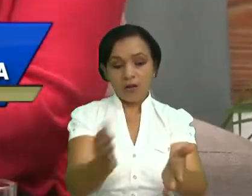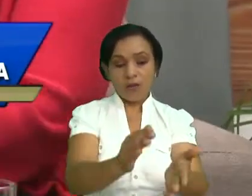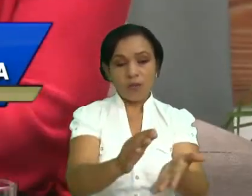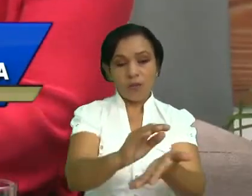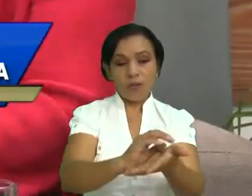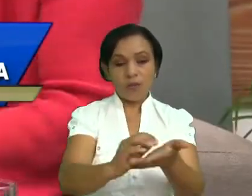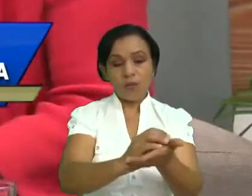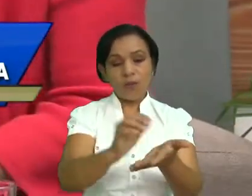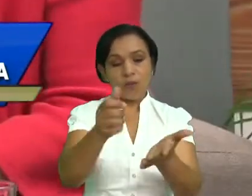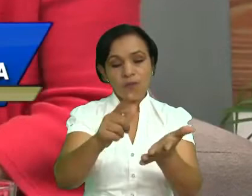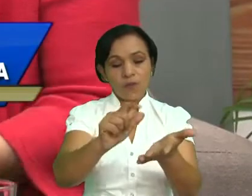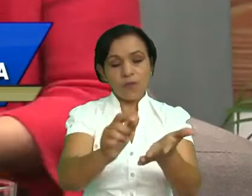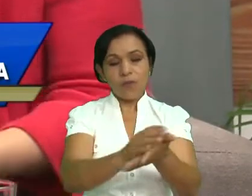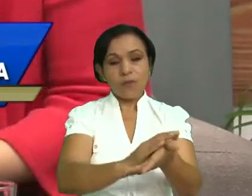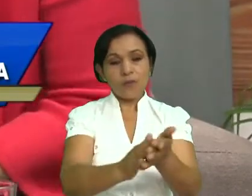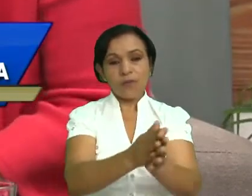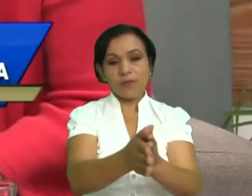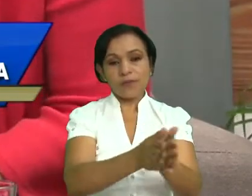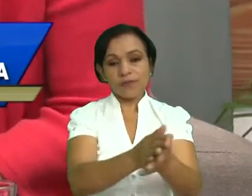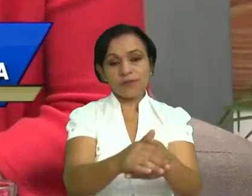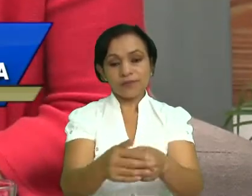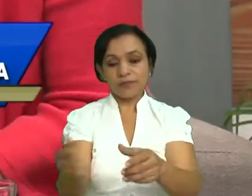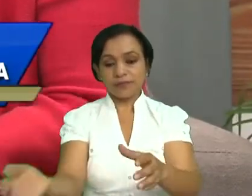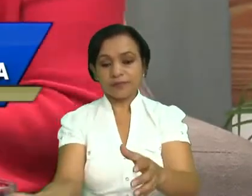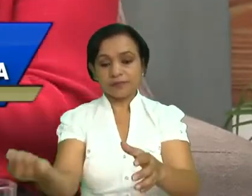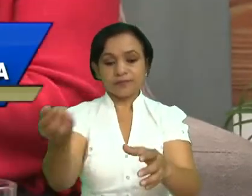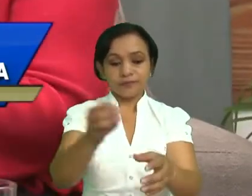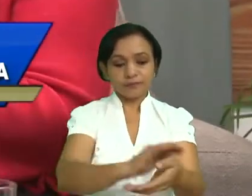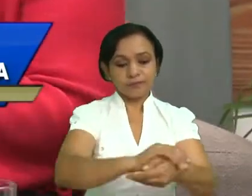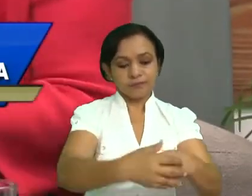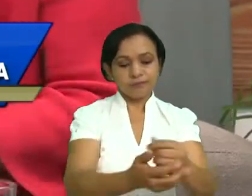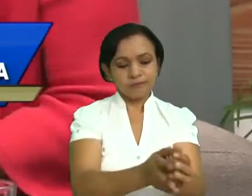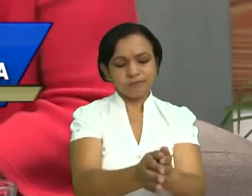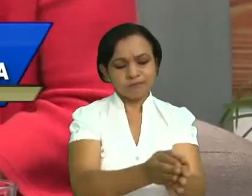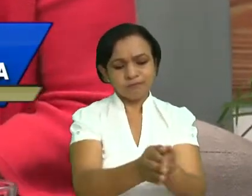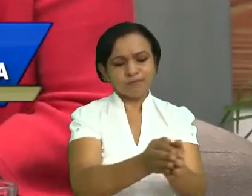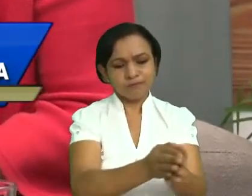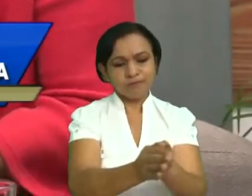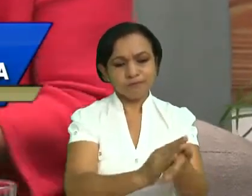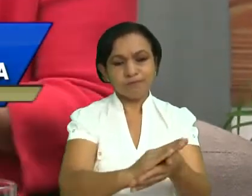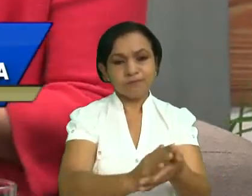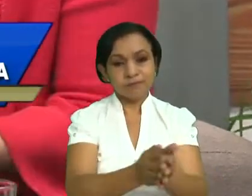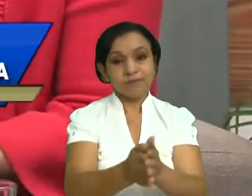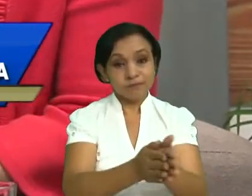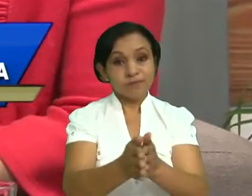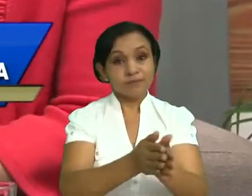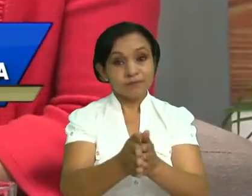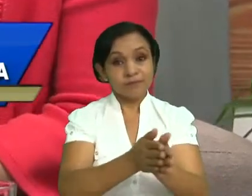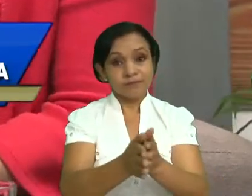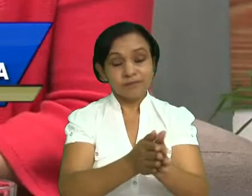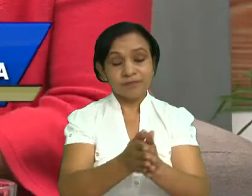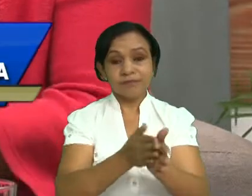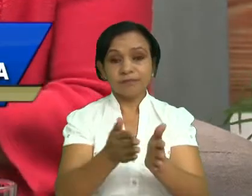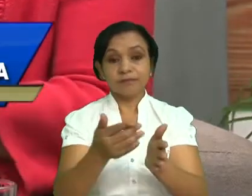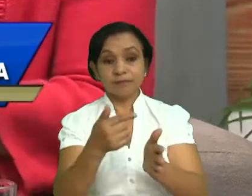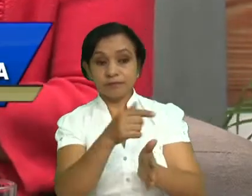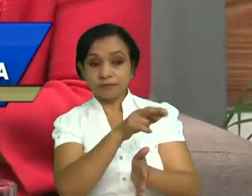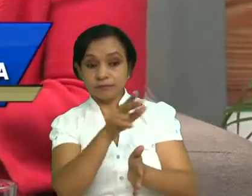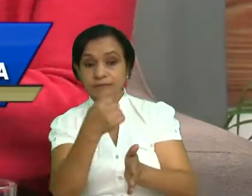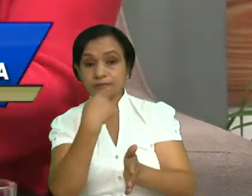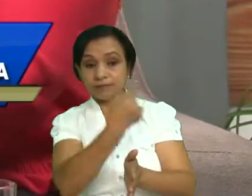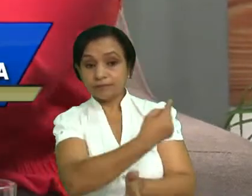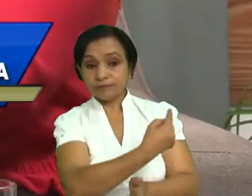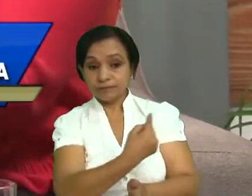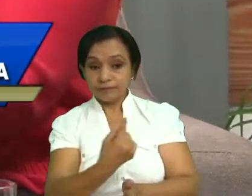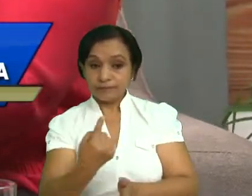líquido, jabón de barra, para lavarse con abundante espuma las manos, y lo están haciendo. Además que ellos mismos te expresan, nosotros